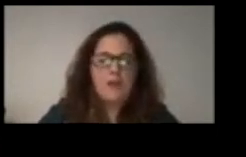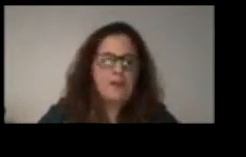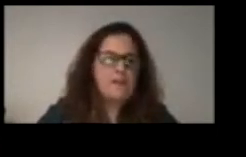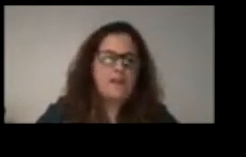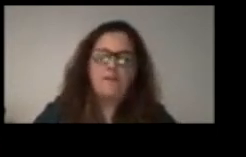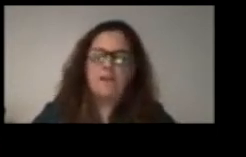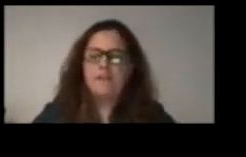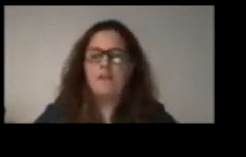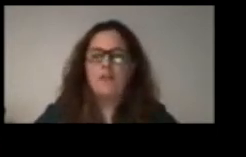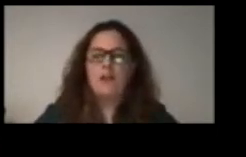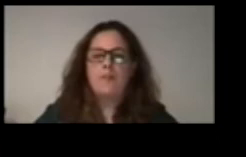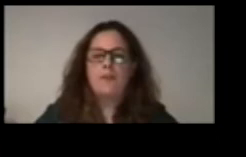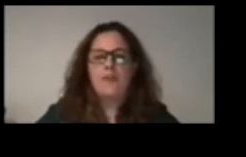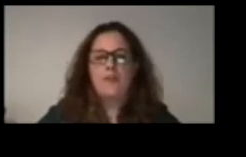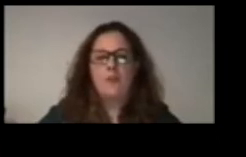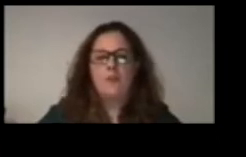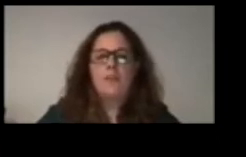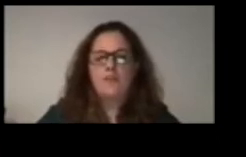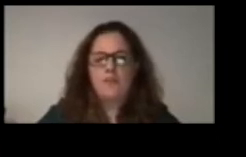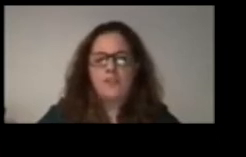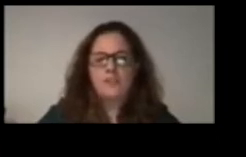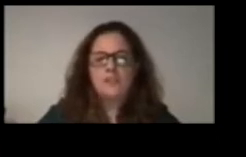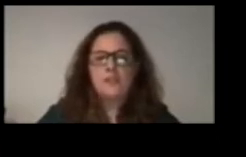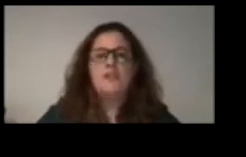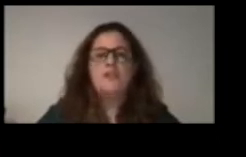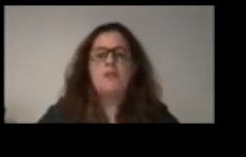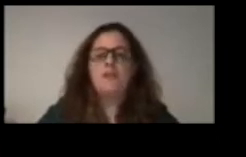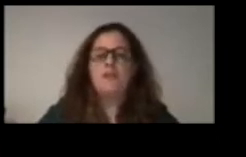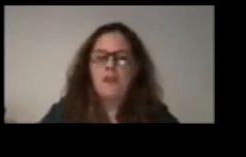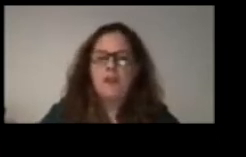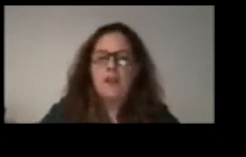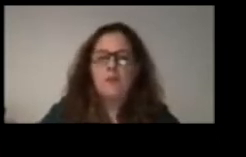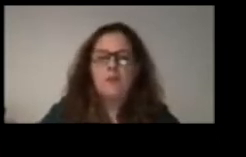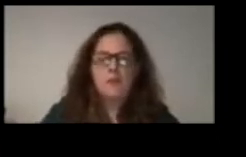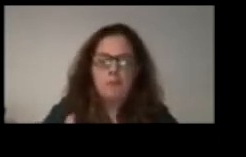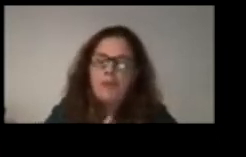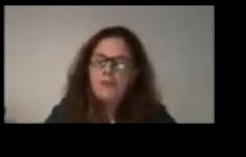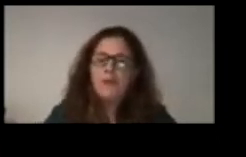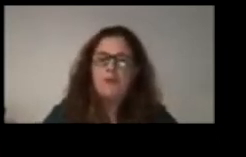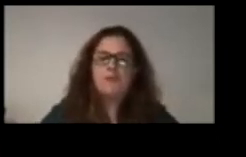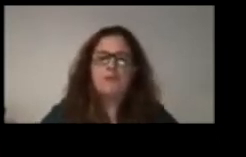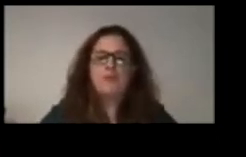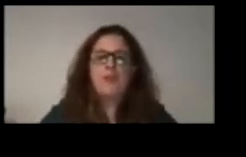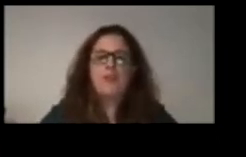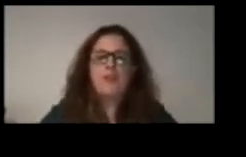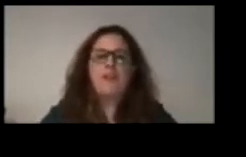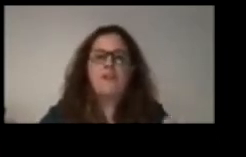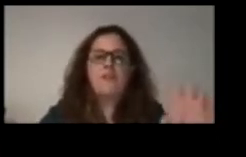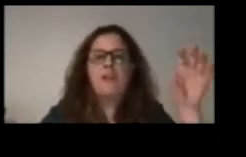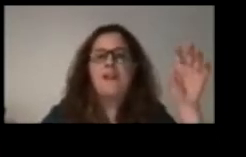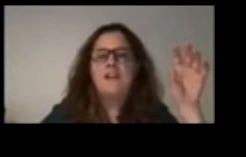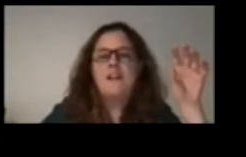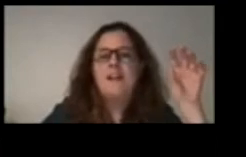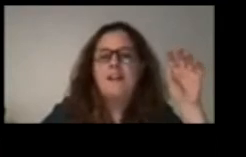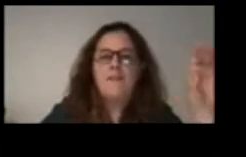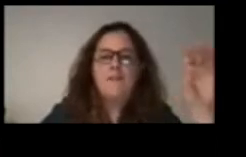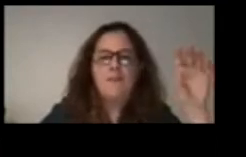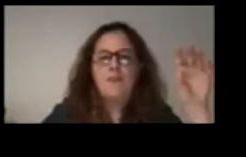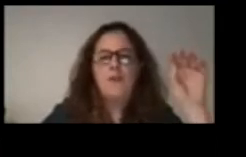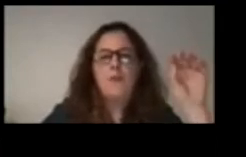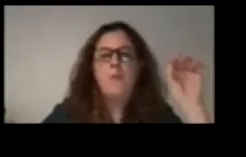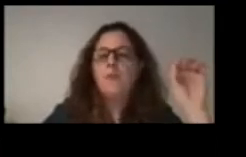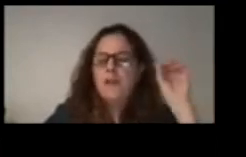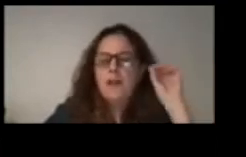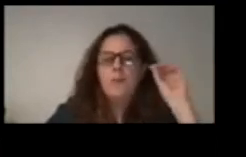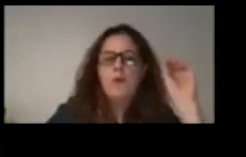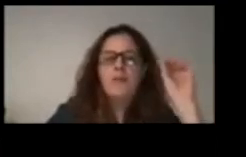que puedan estar enfrentando las personas adultas mayores y a partir de lo que hemos visto, ¿no? Tratar de identificar qué